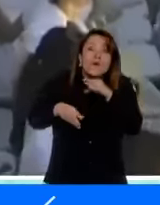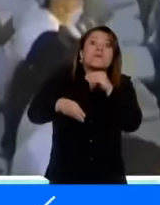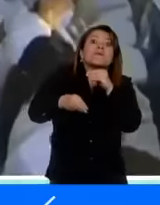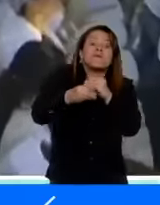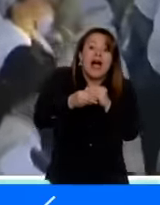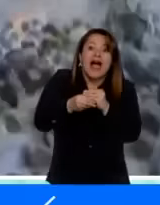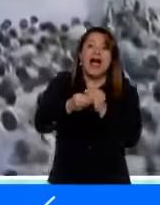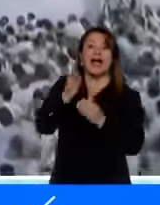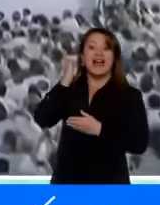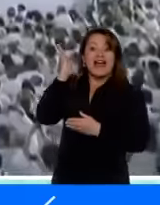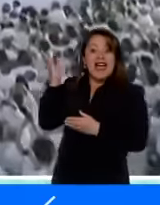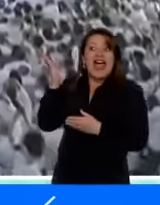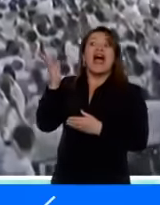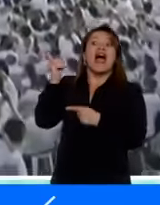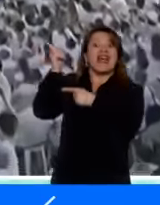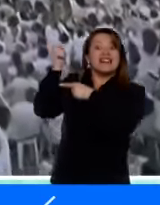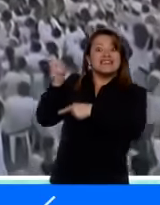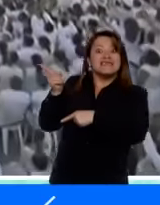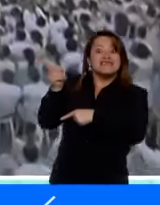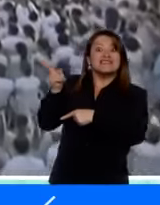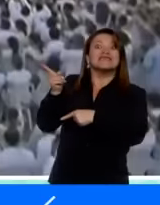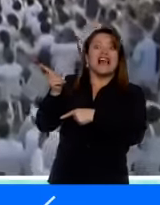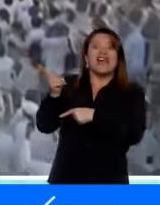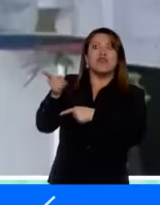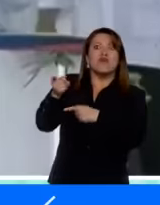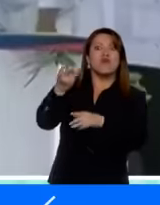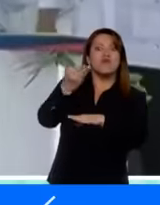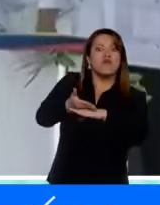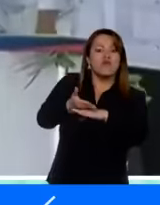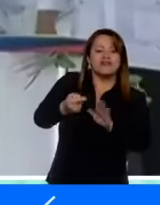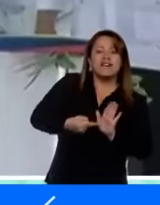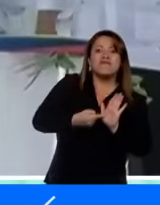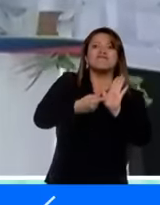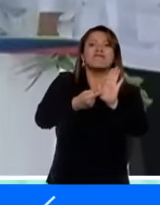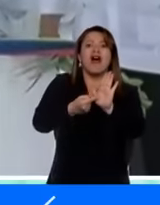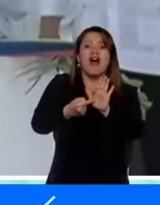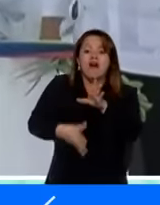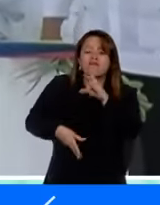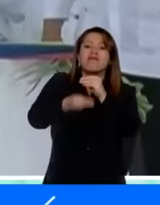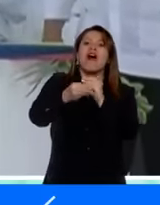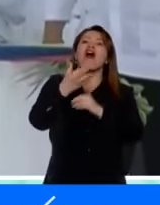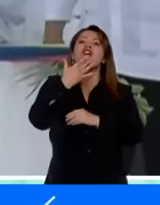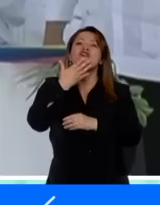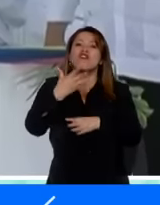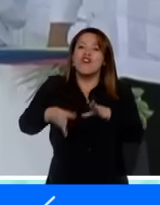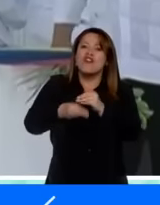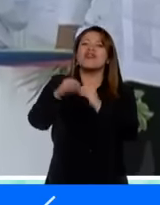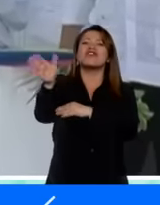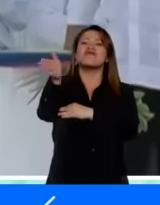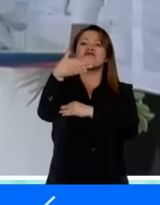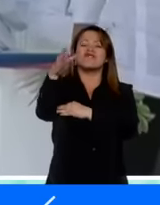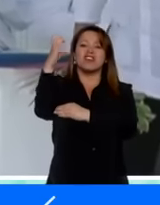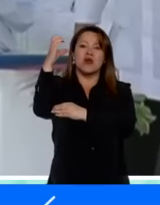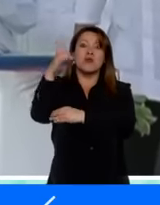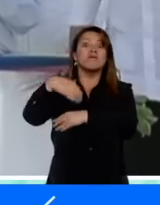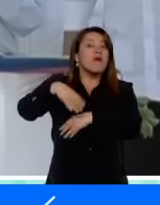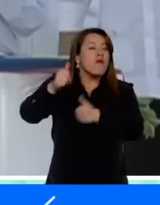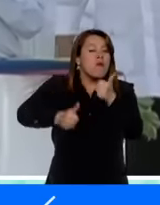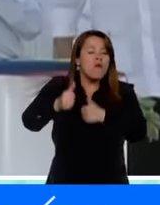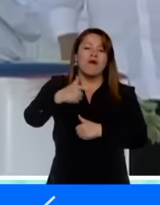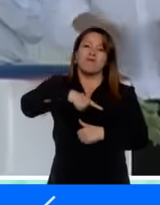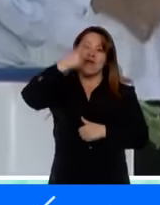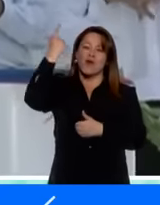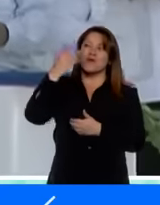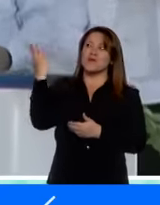está recorriendo todo el país con esta propuesta de ponerle una franja más, un color más a la bandera de Colombia, y ese color es el blanco. Hablamos con